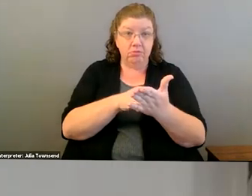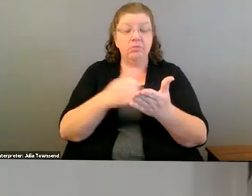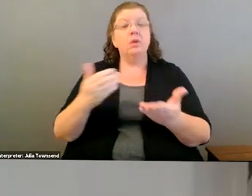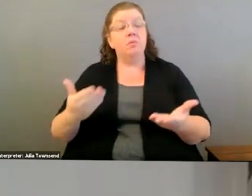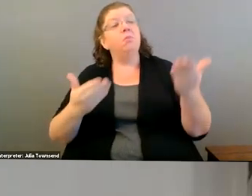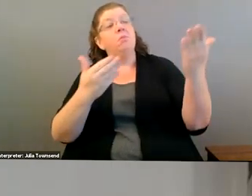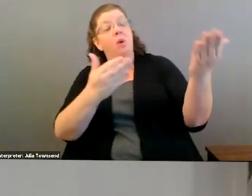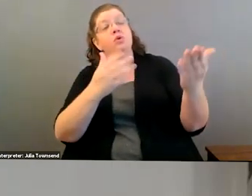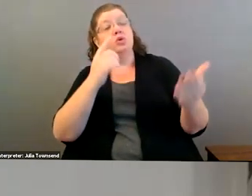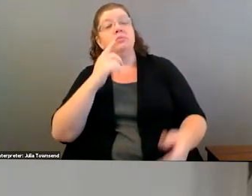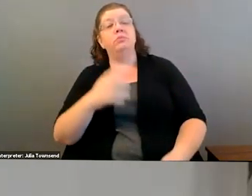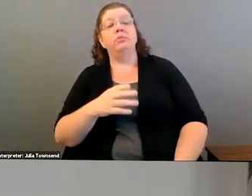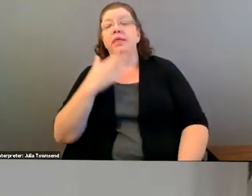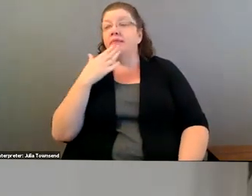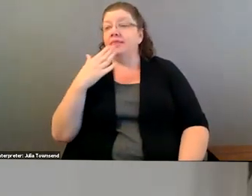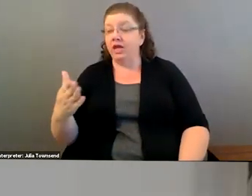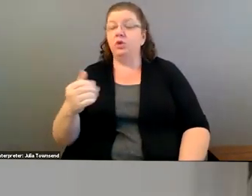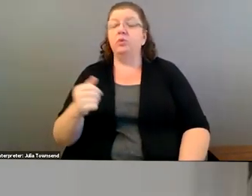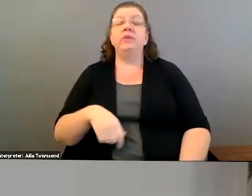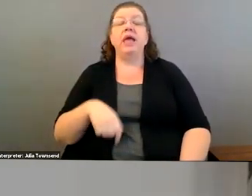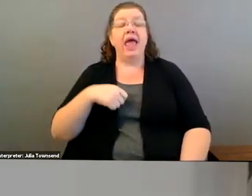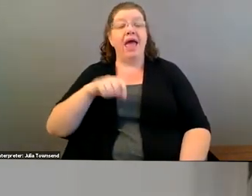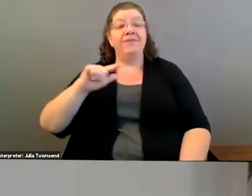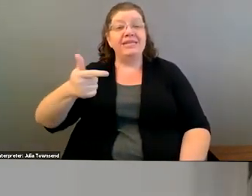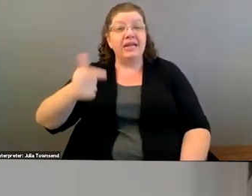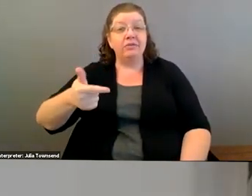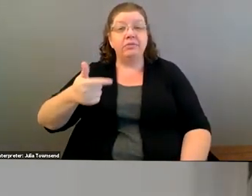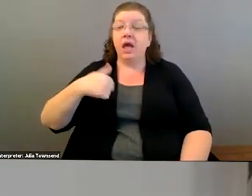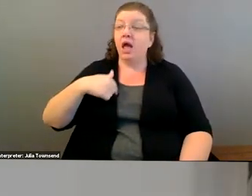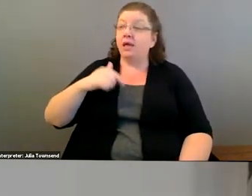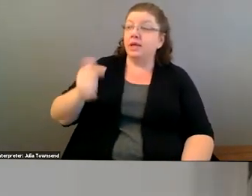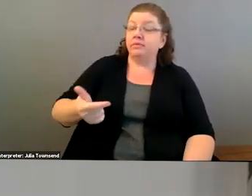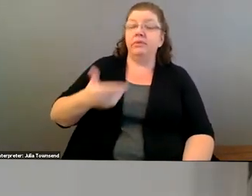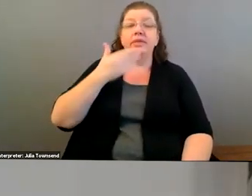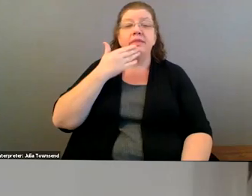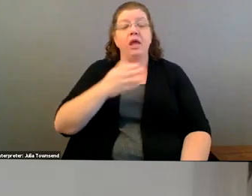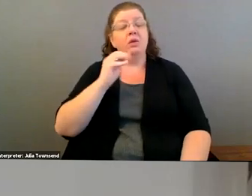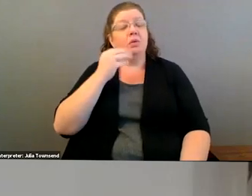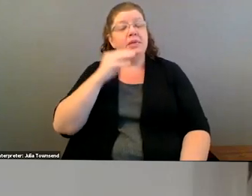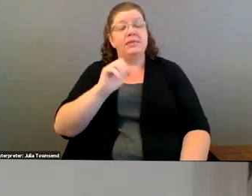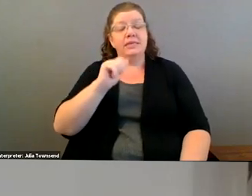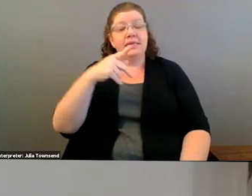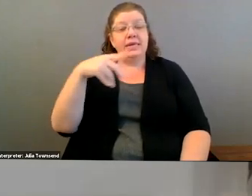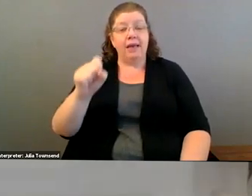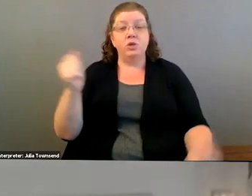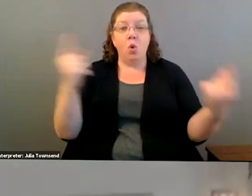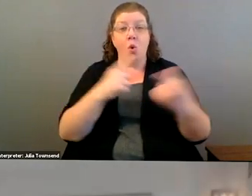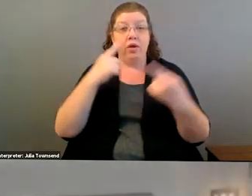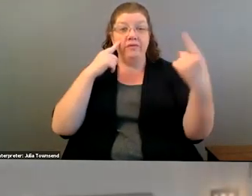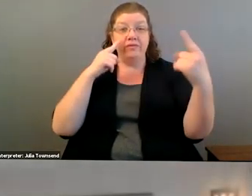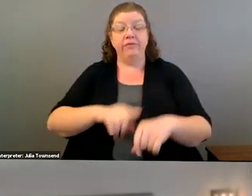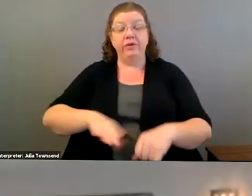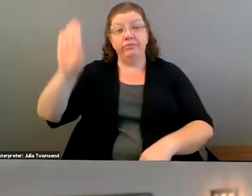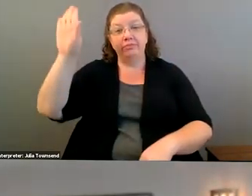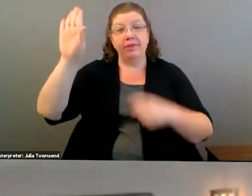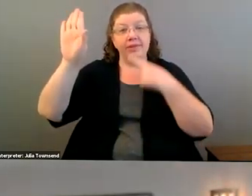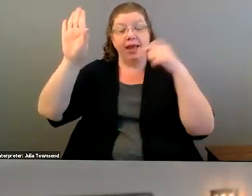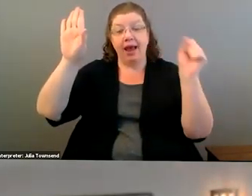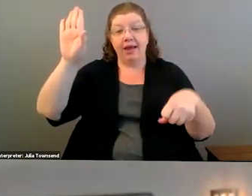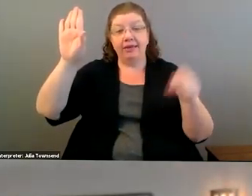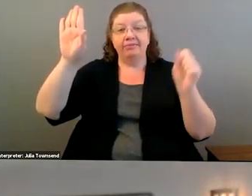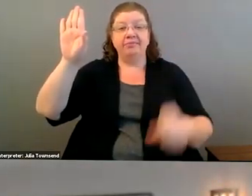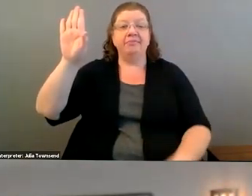yo presenta la moción muchísimas gracias a alguien la segunda yo la segundo gracias señora que a todos los que estén a favor levanten